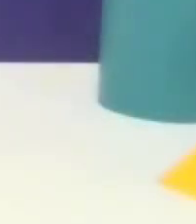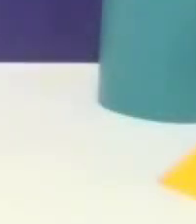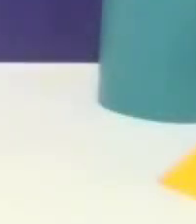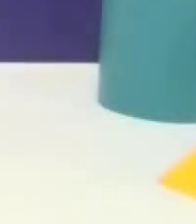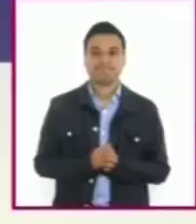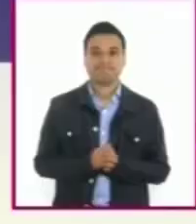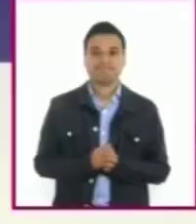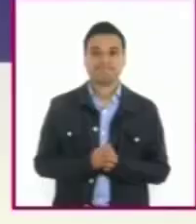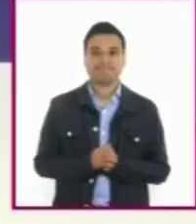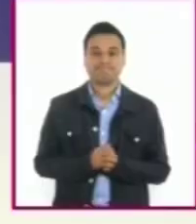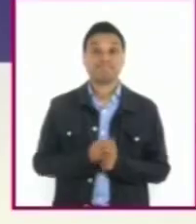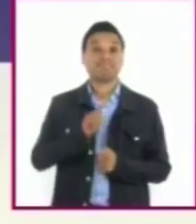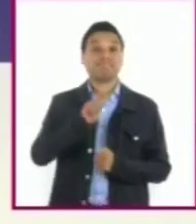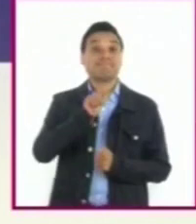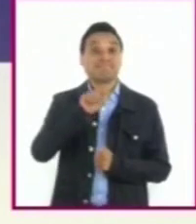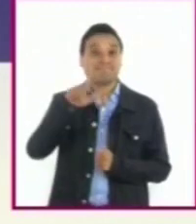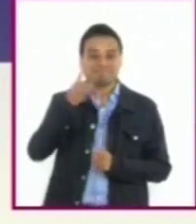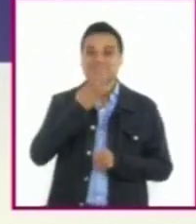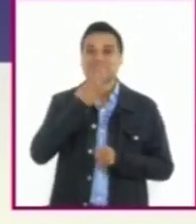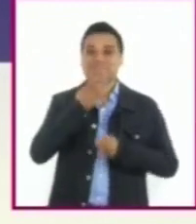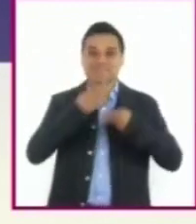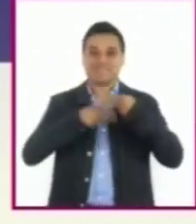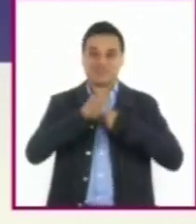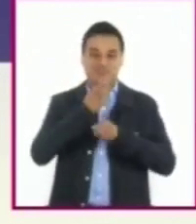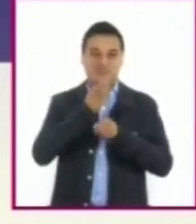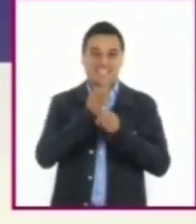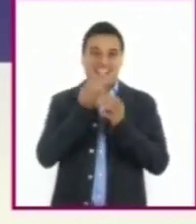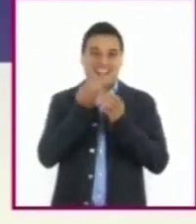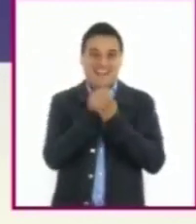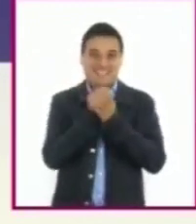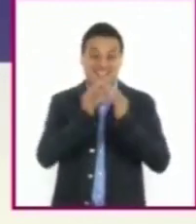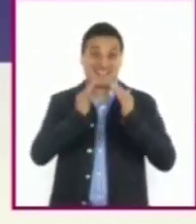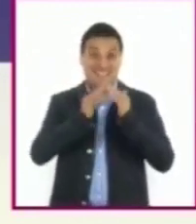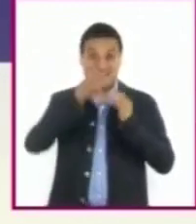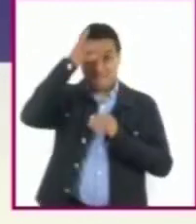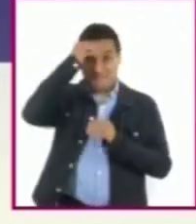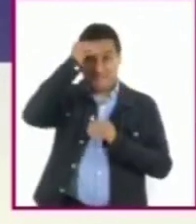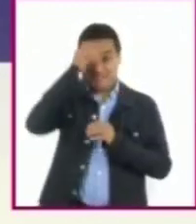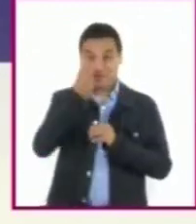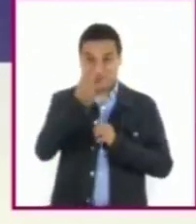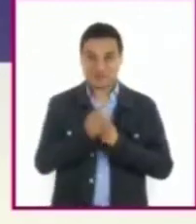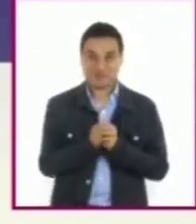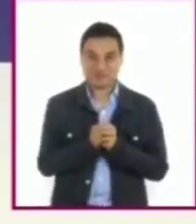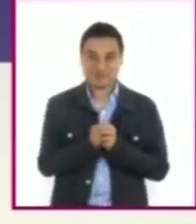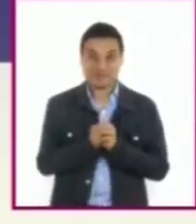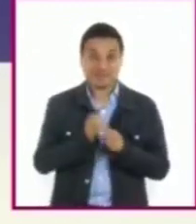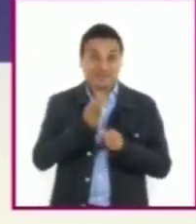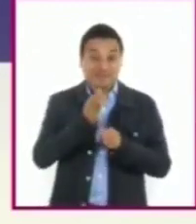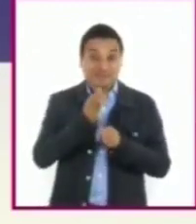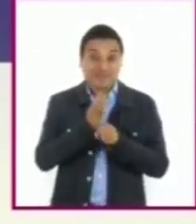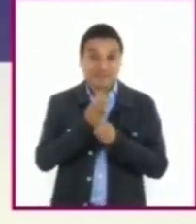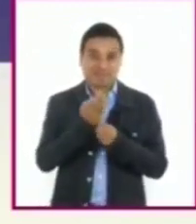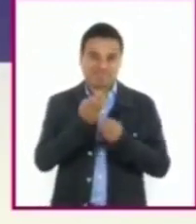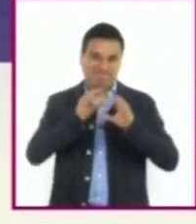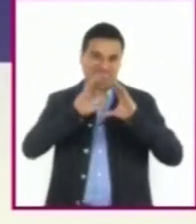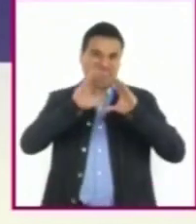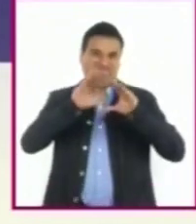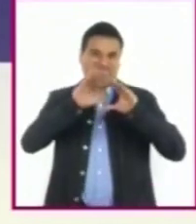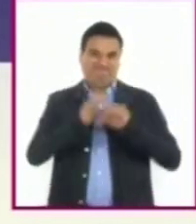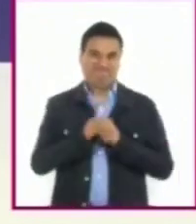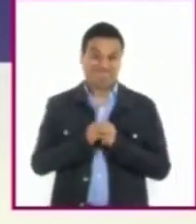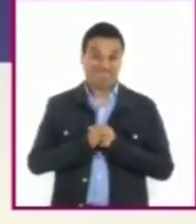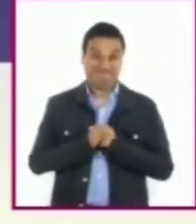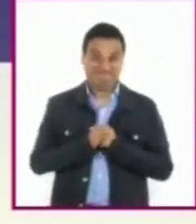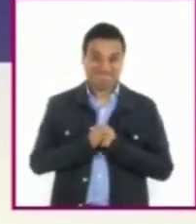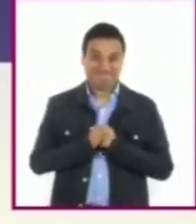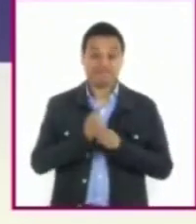¿Qué tal? Sean bienvenidas y bienvenidos a una sesión más de Aprende en Casa 2, un espacio dedicado a su preparación académica.